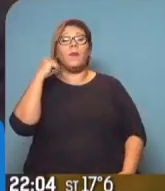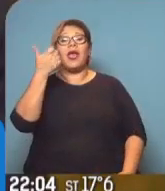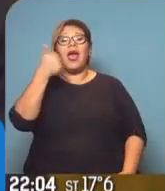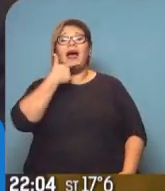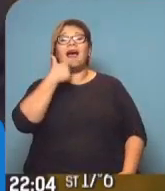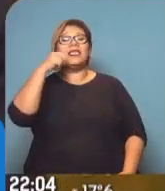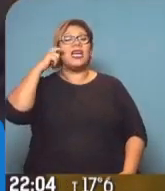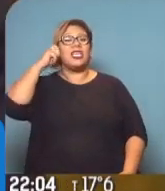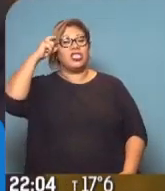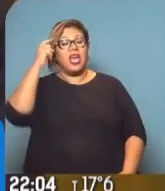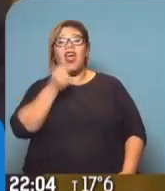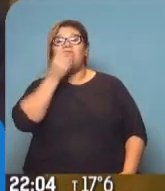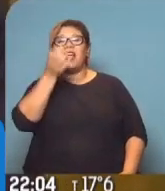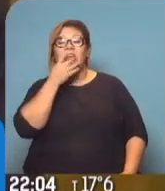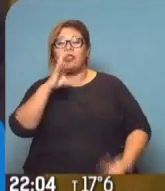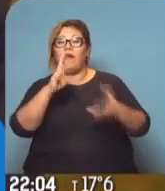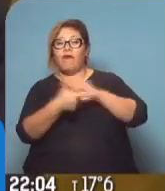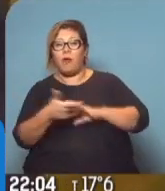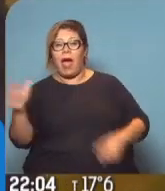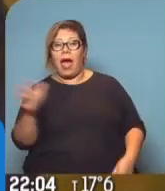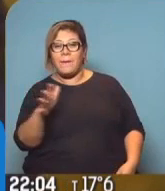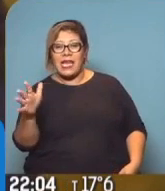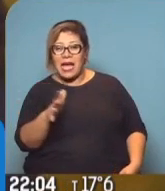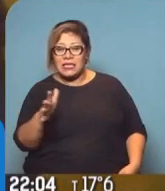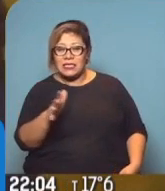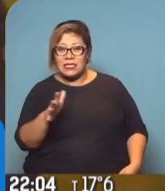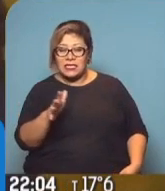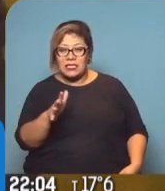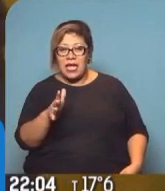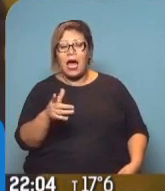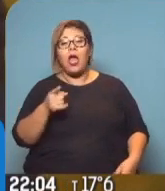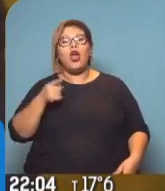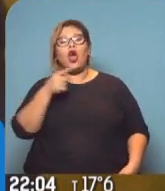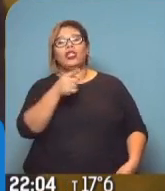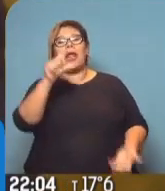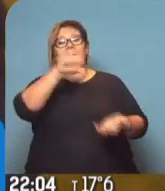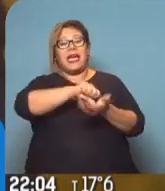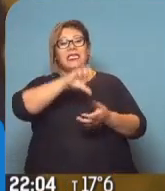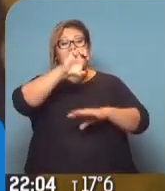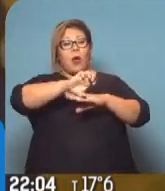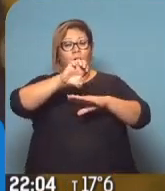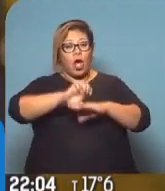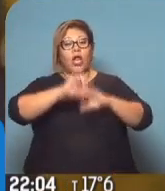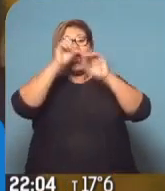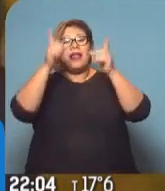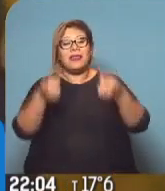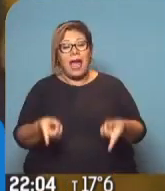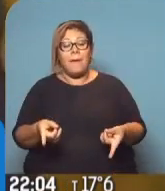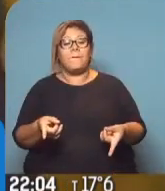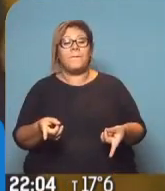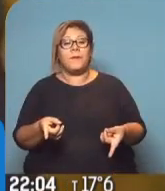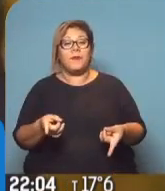declaraciones descorteses y amenazantes de su organización aliada en contra del Ecuador y sobre todo la transgresión de los